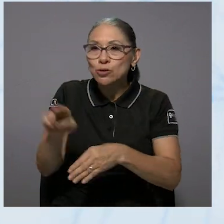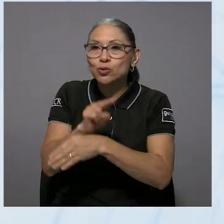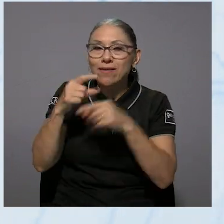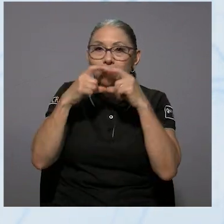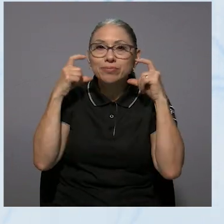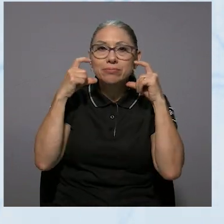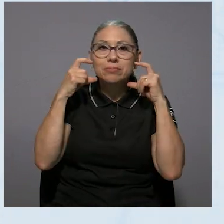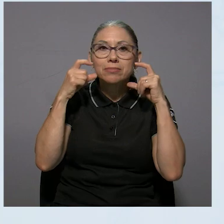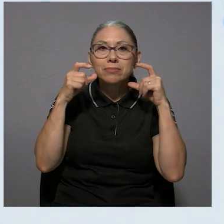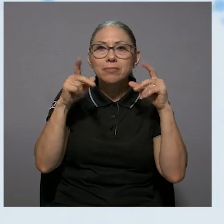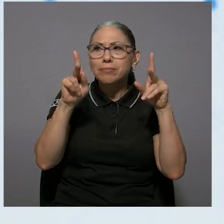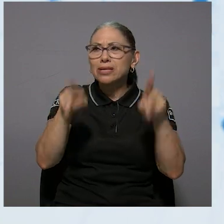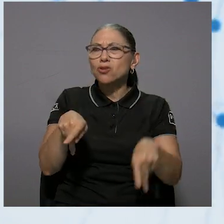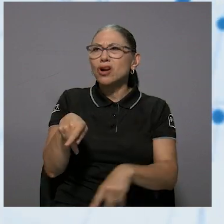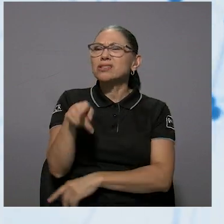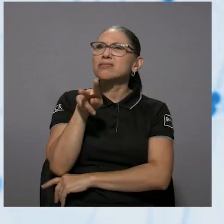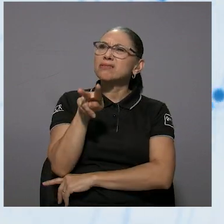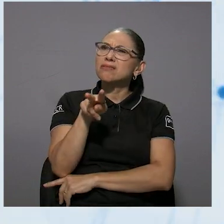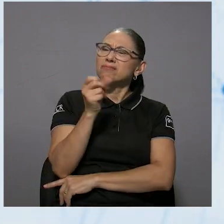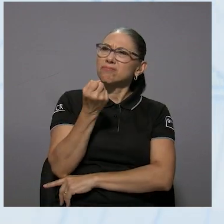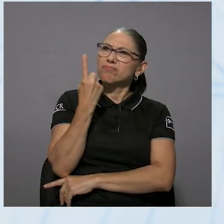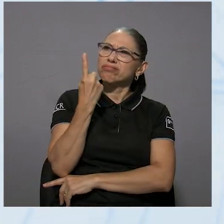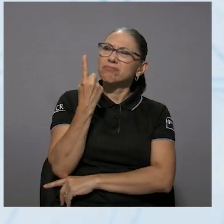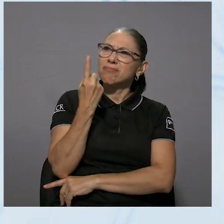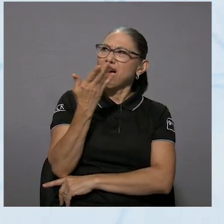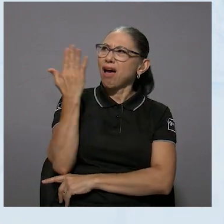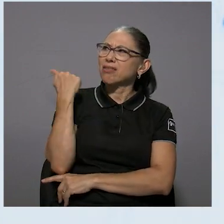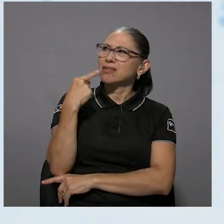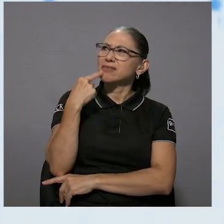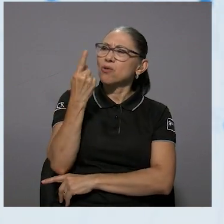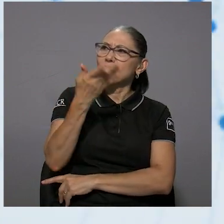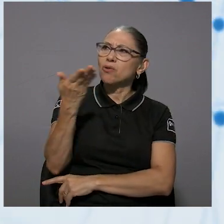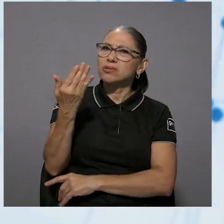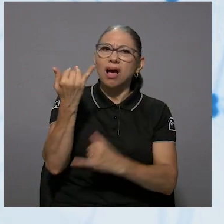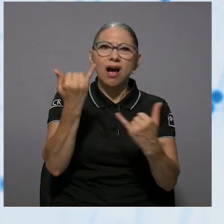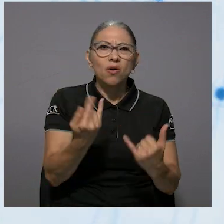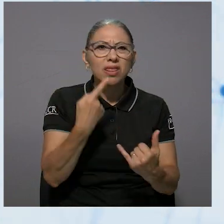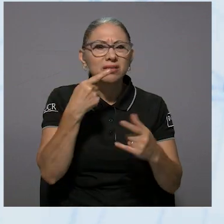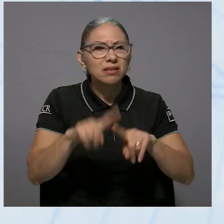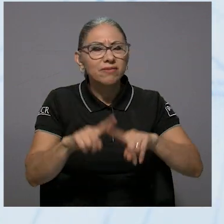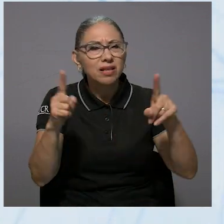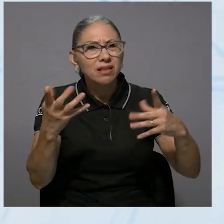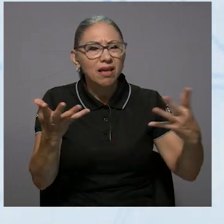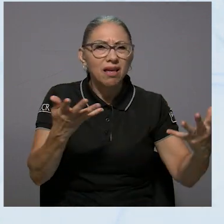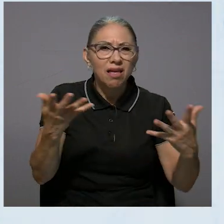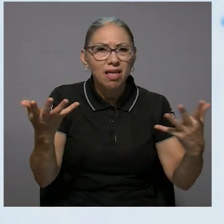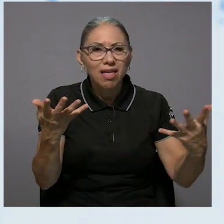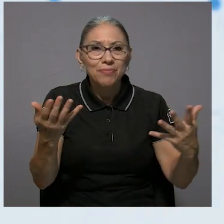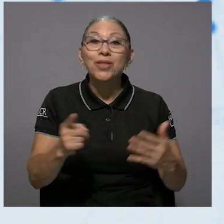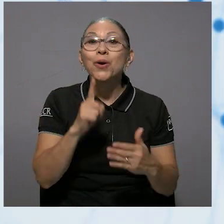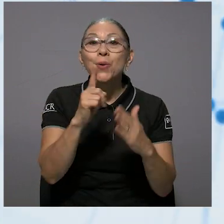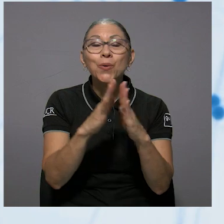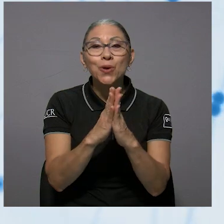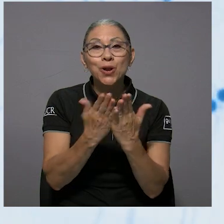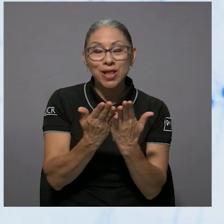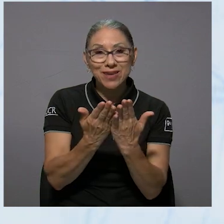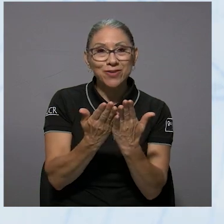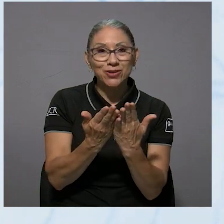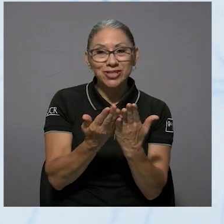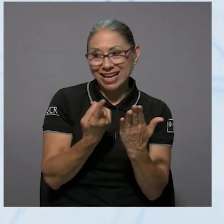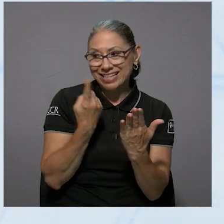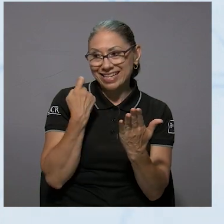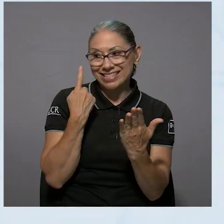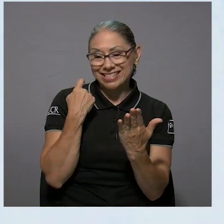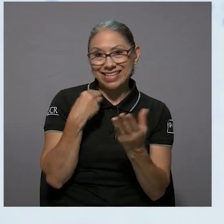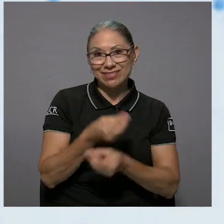personas era incomprensible, era como si se estuvieran desdiciendo. Y uno de los libros que recién